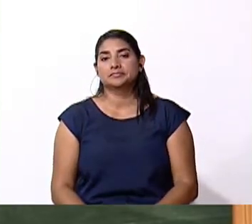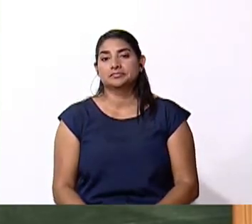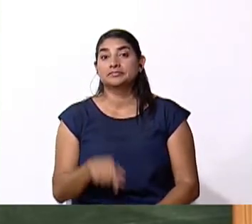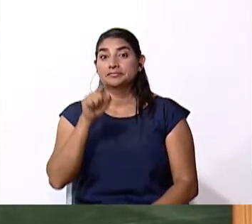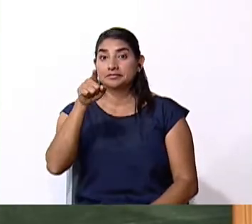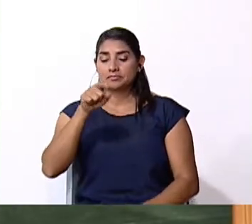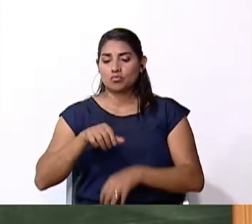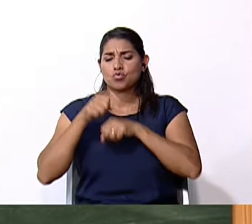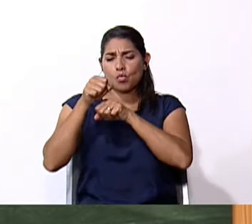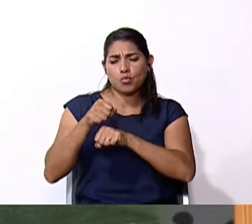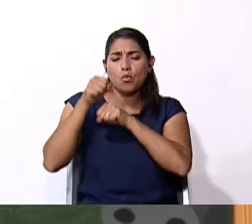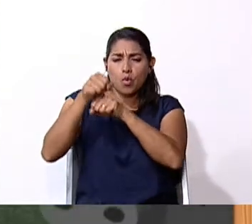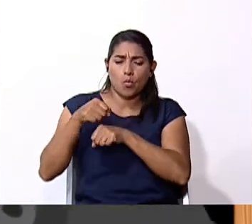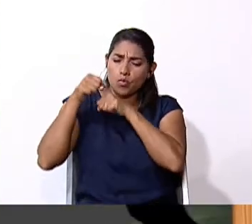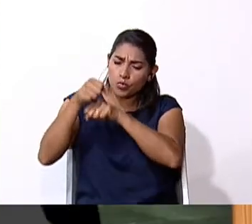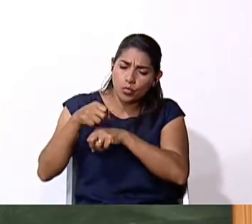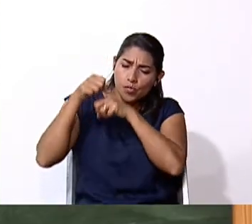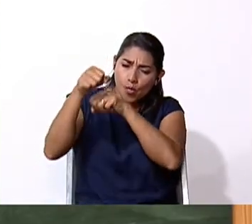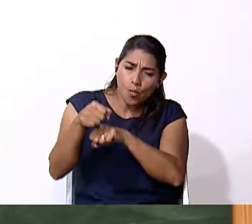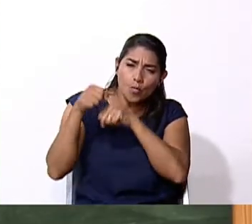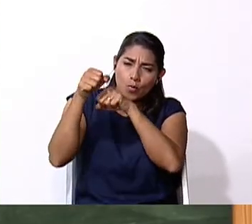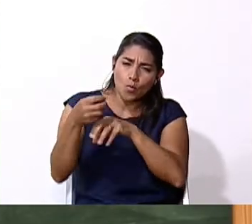¿El caballo corre mucho?